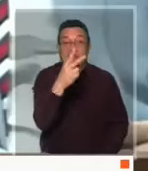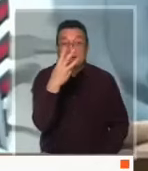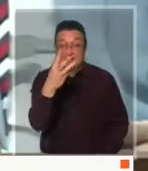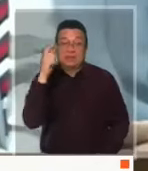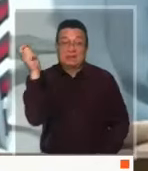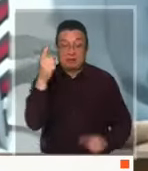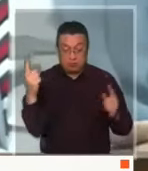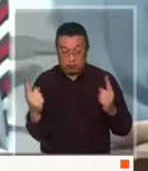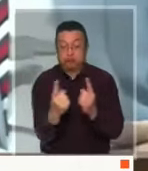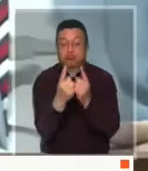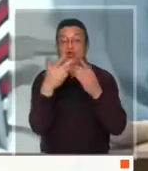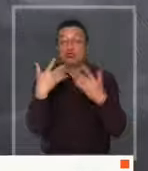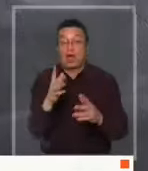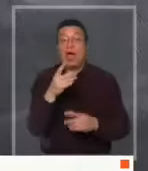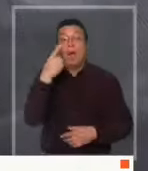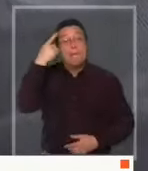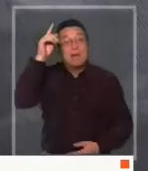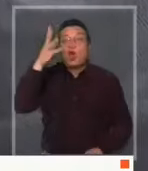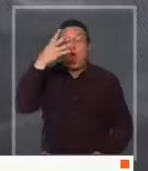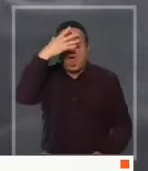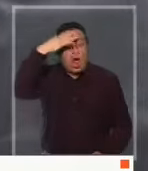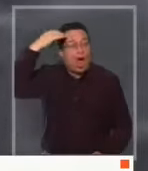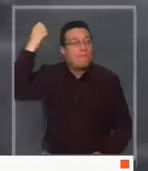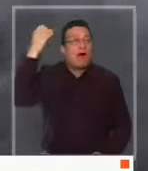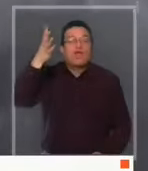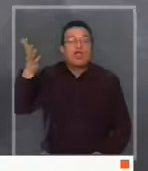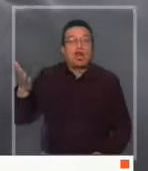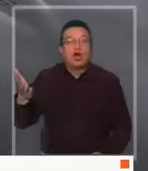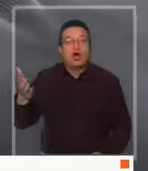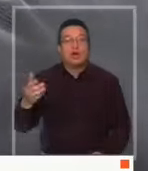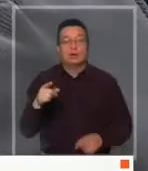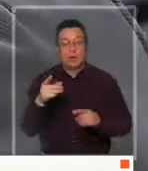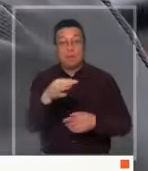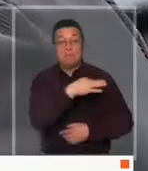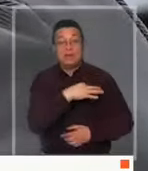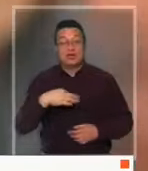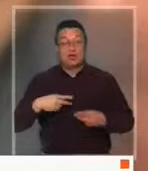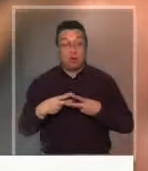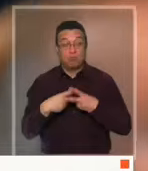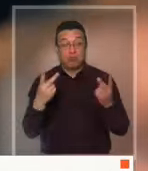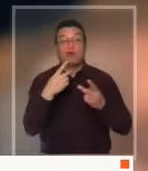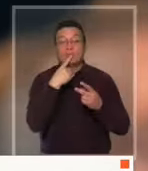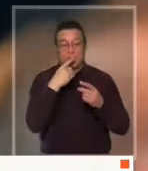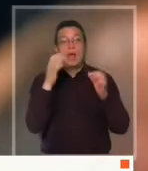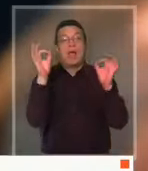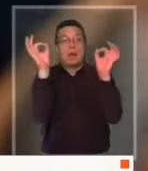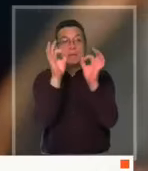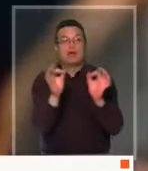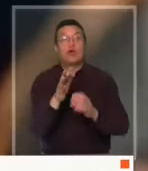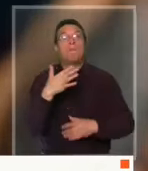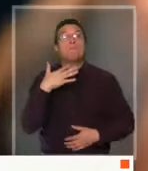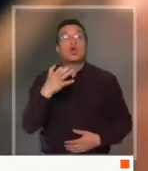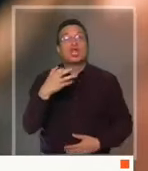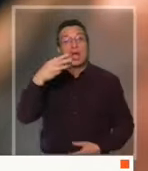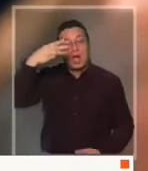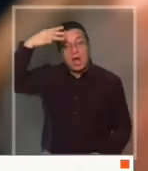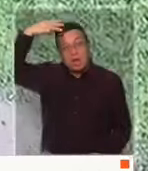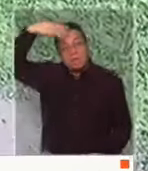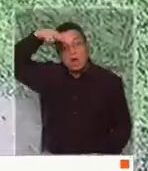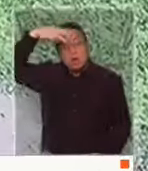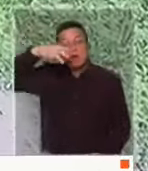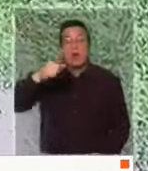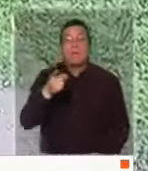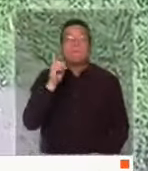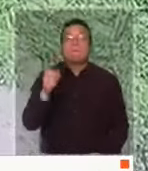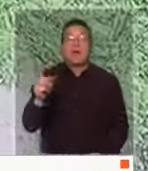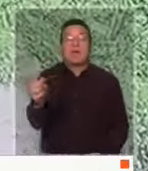22 y 23 de septiembre, pero que dijo que no se acordaba. El Ministerio Público lanzó una posible explicación de por qué Monsalve ordenó actuar a la